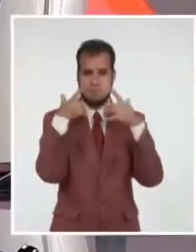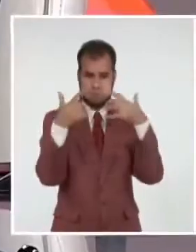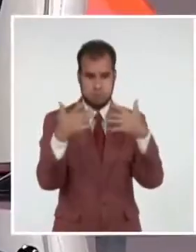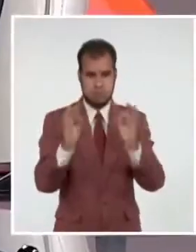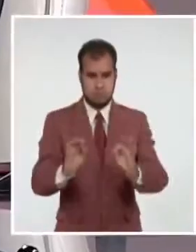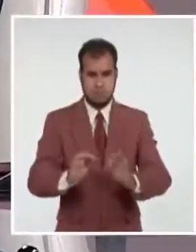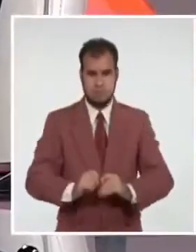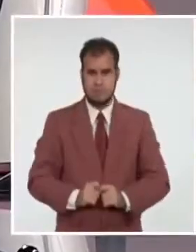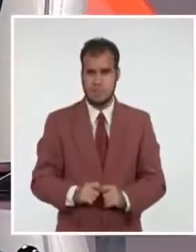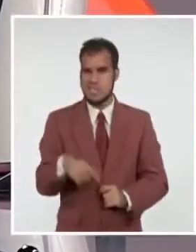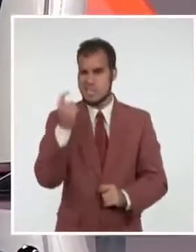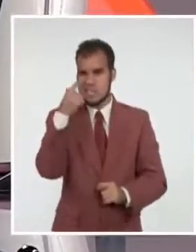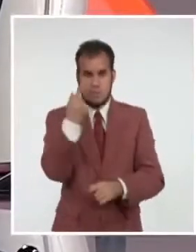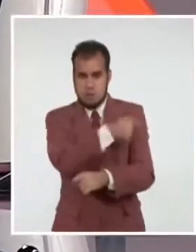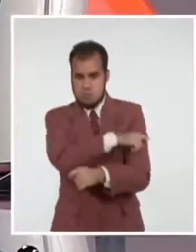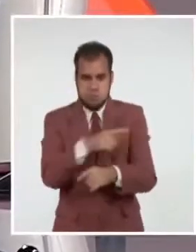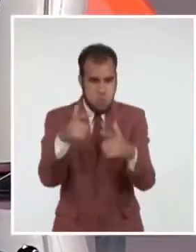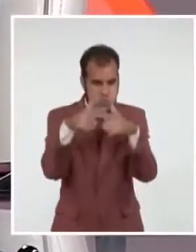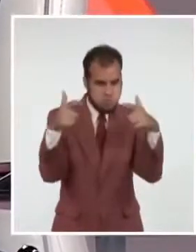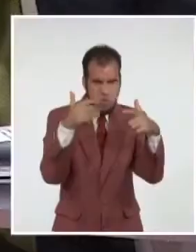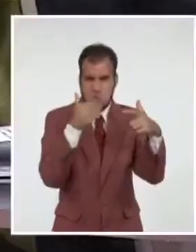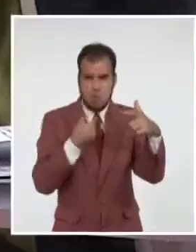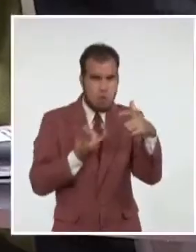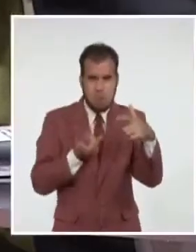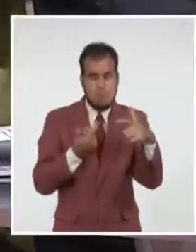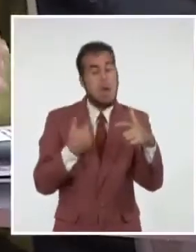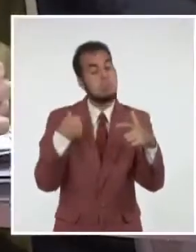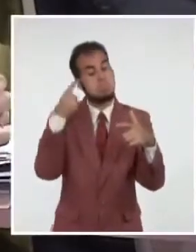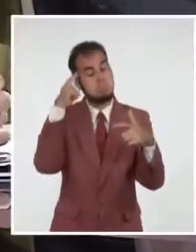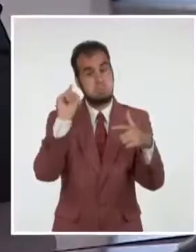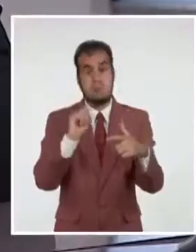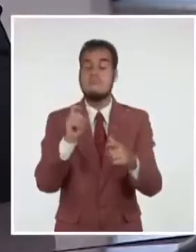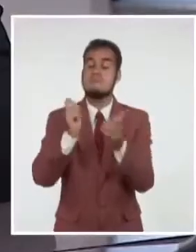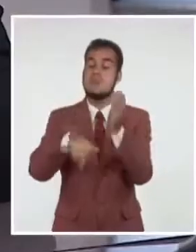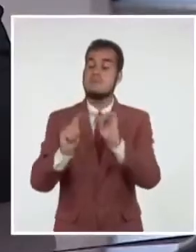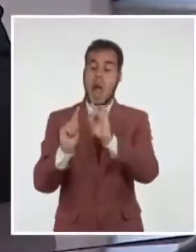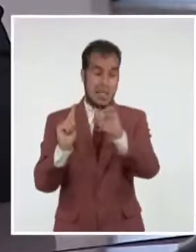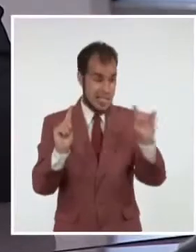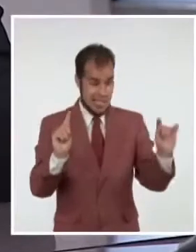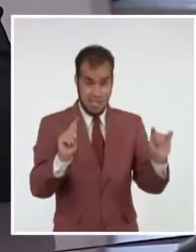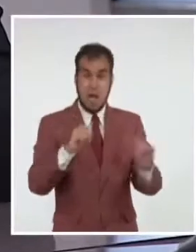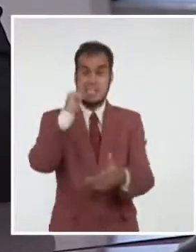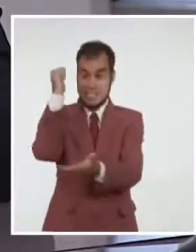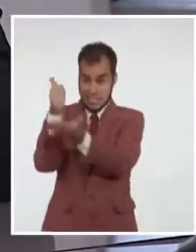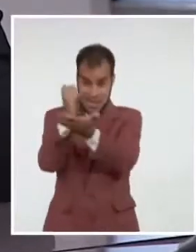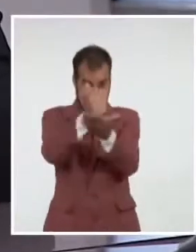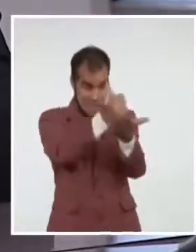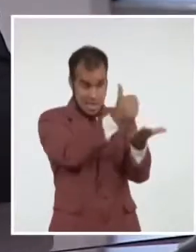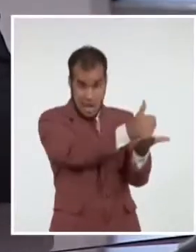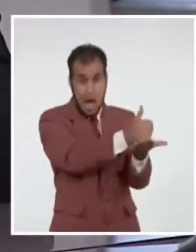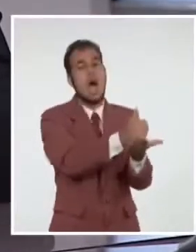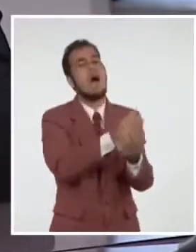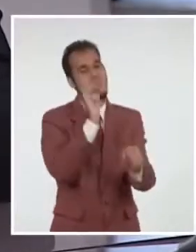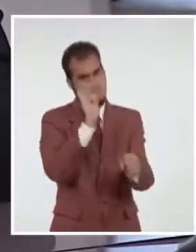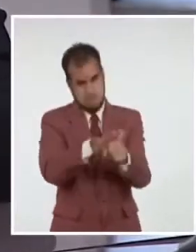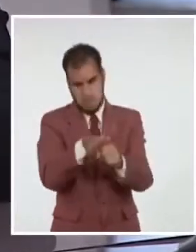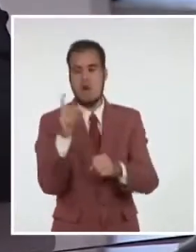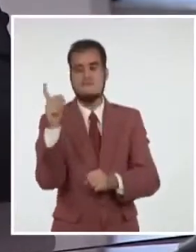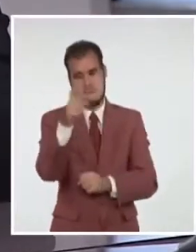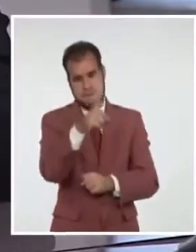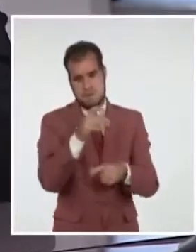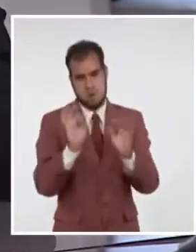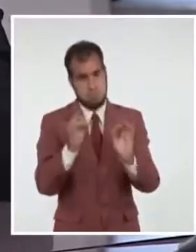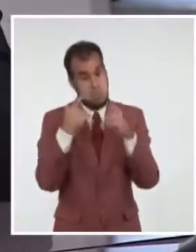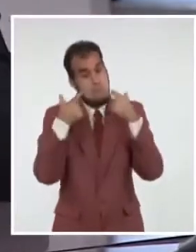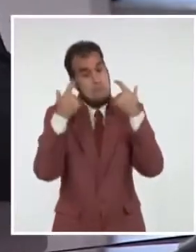densidad poblacional, imagino que las cabeceras provinciales estén... La semana que viene comenzamos la intervención, la vacunación, en